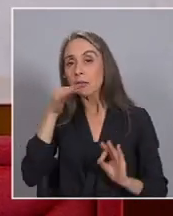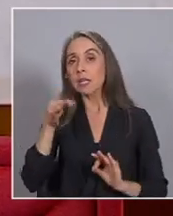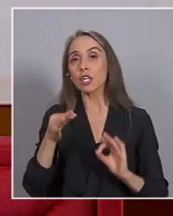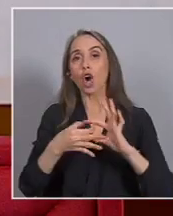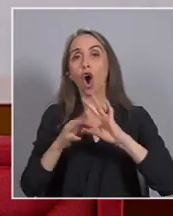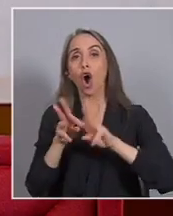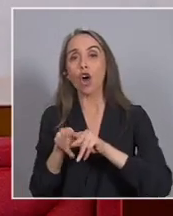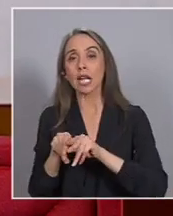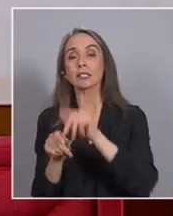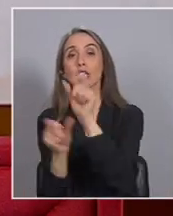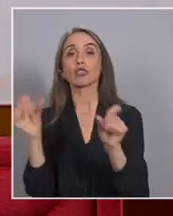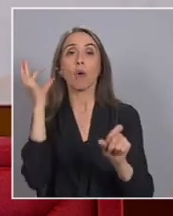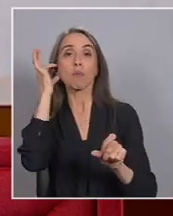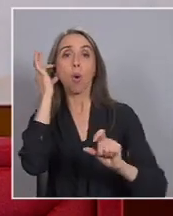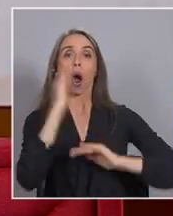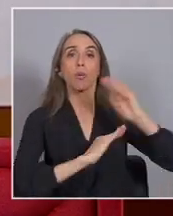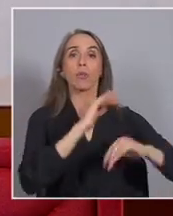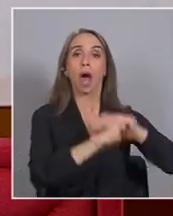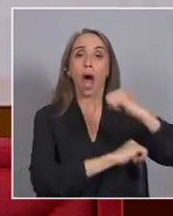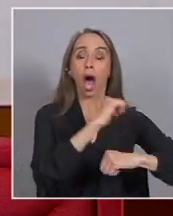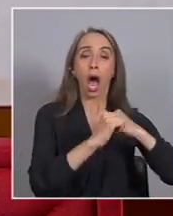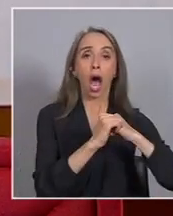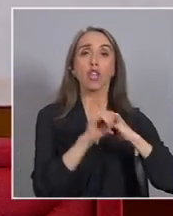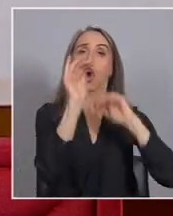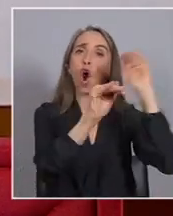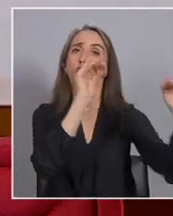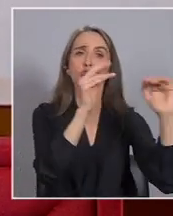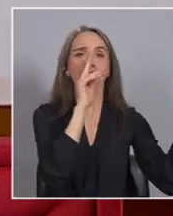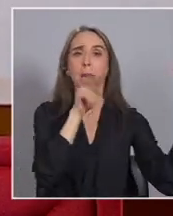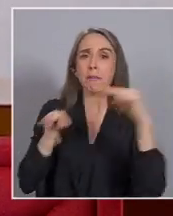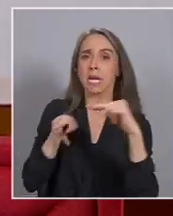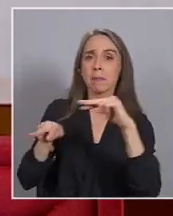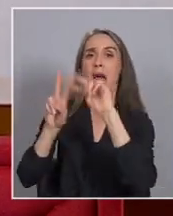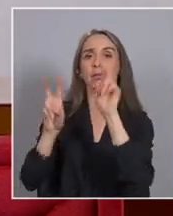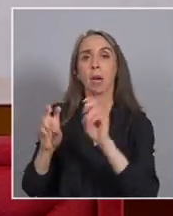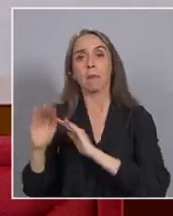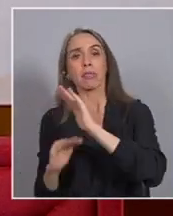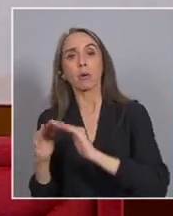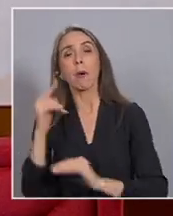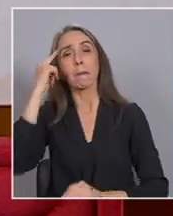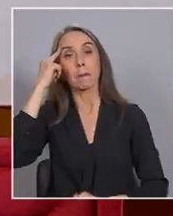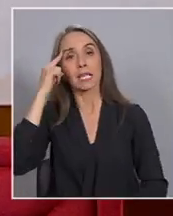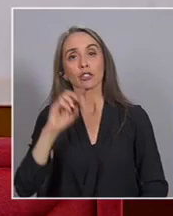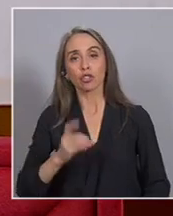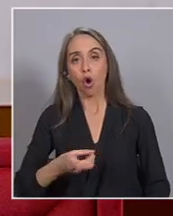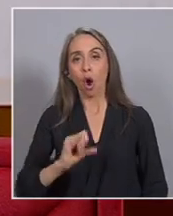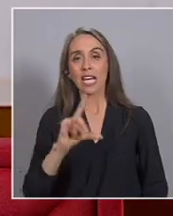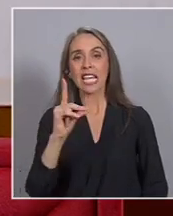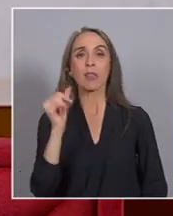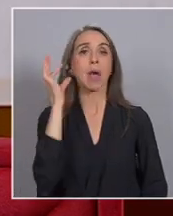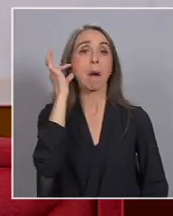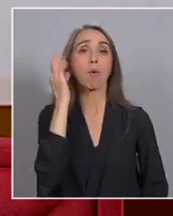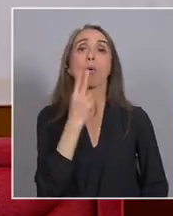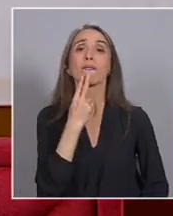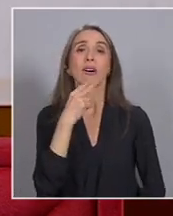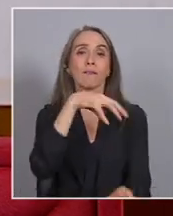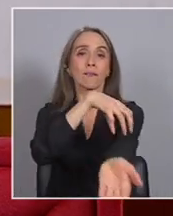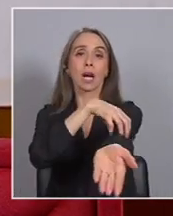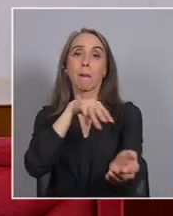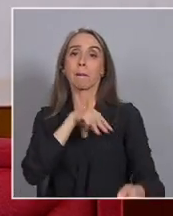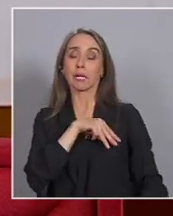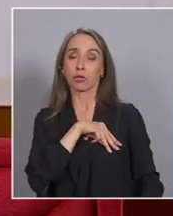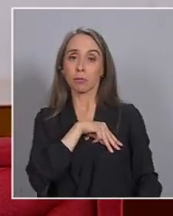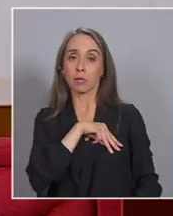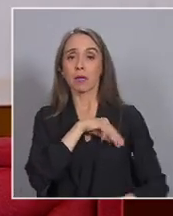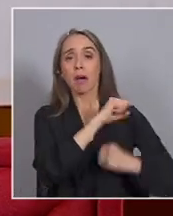las organizaciones de cuidadoras que por años han visibilizado y relevado este tema. Pienso, por ejemplo, en Gilda, de la región metropolitana,